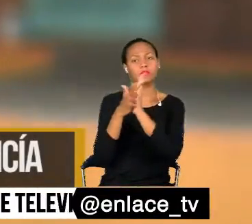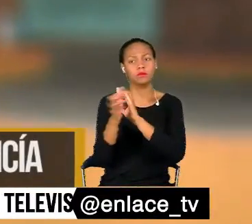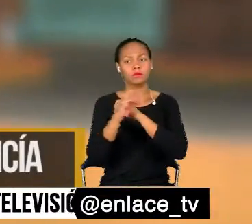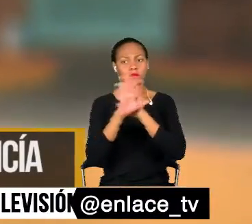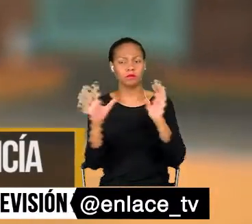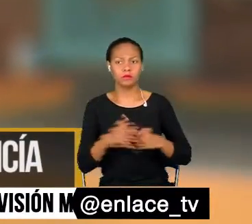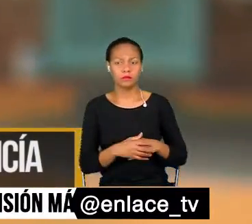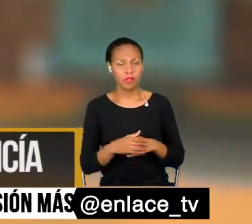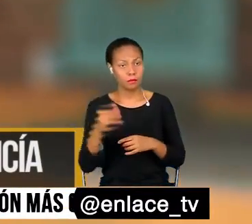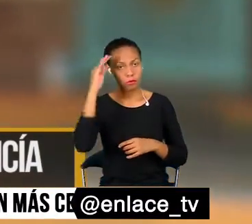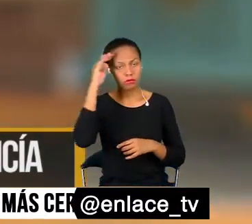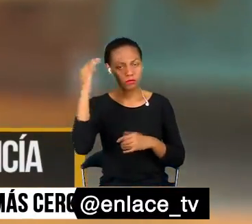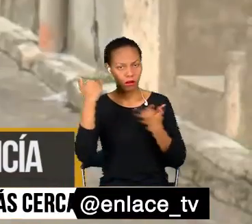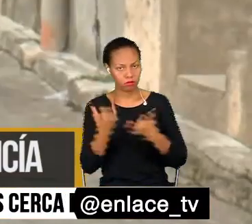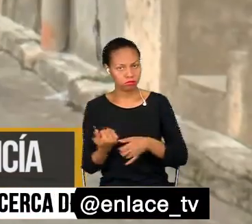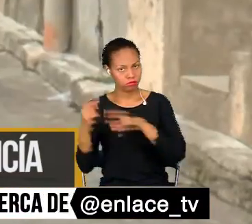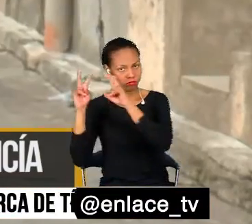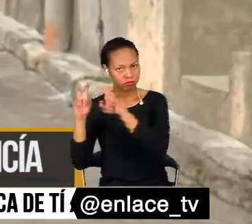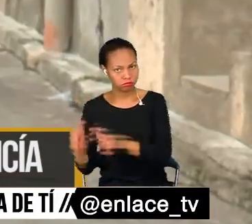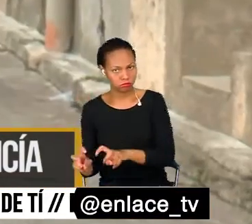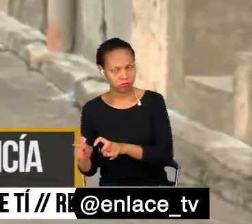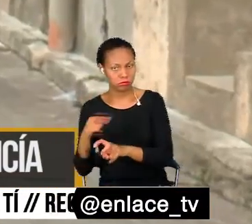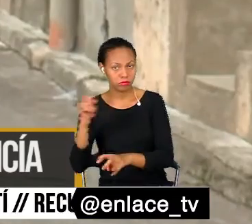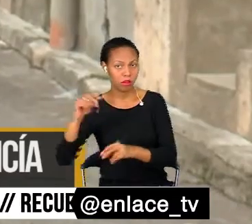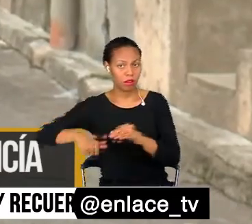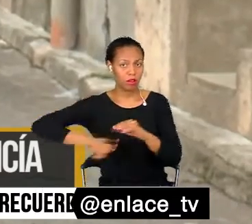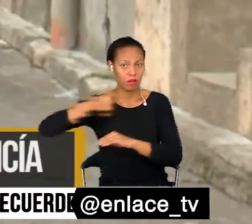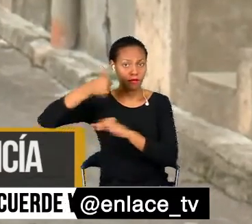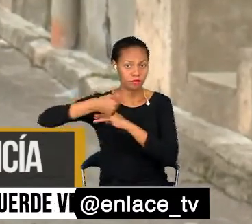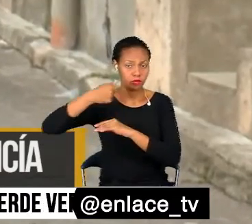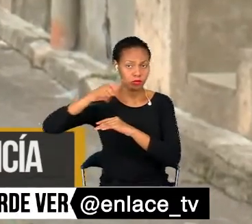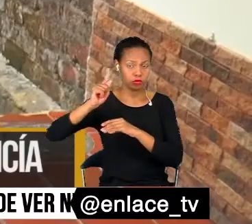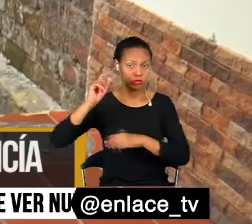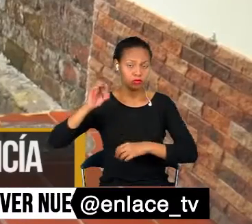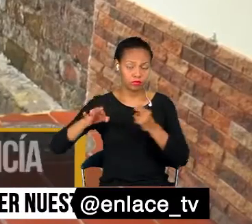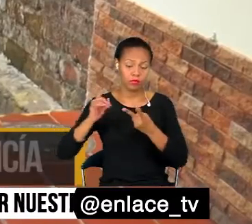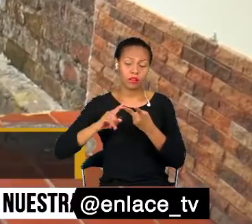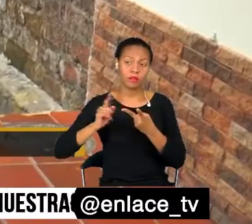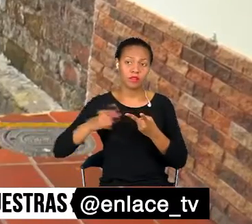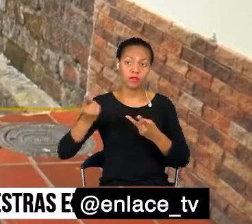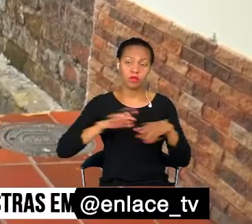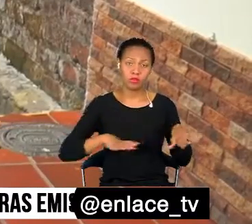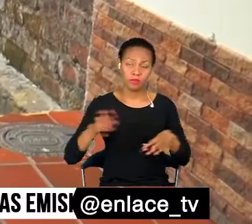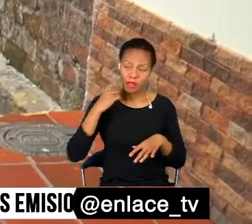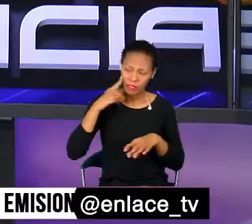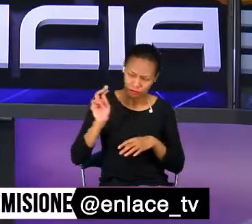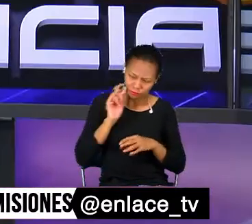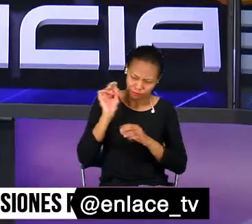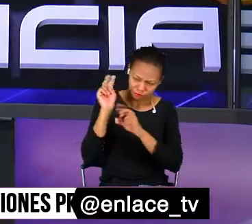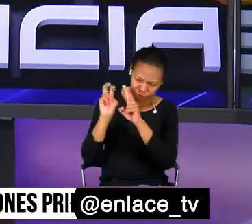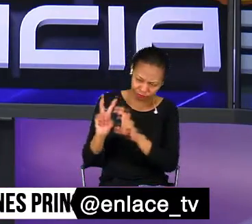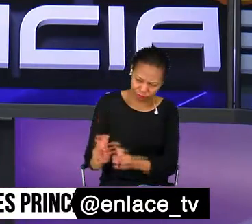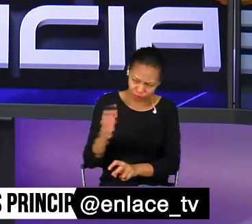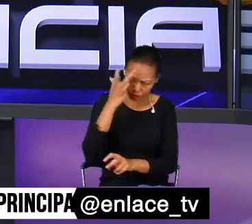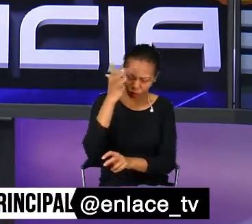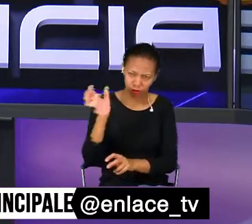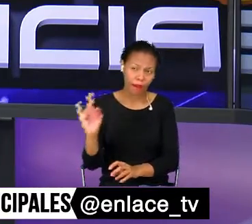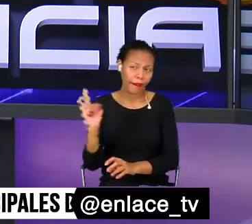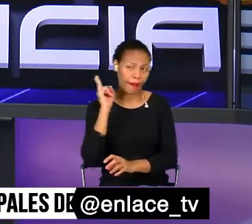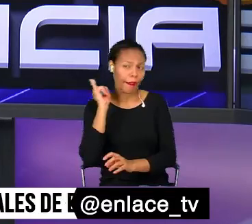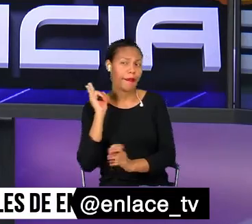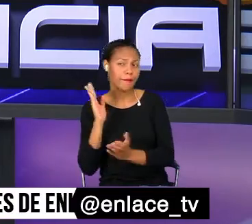inició investigación a través del jefe de asuntos jurídicos y el jefe de disciplina para esclarecer los hechos. Y en el mes